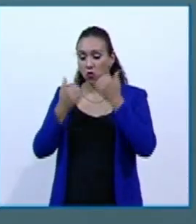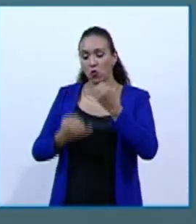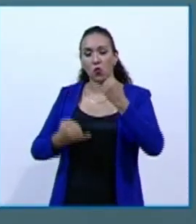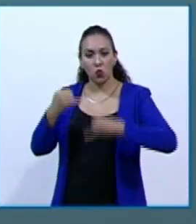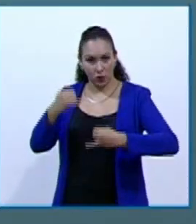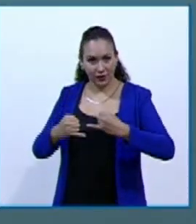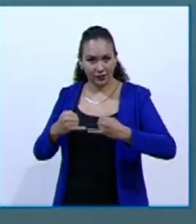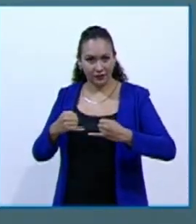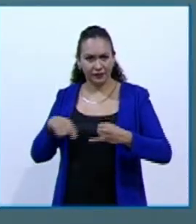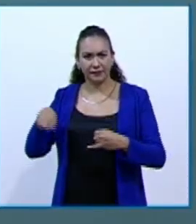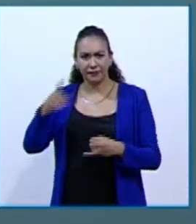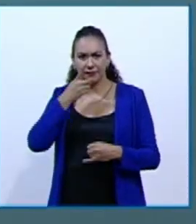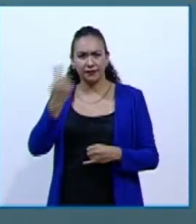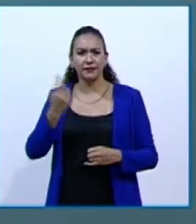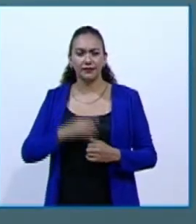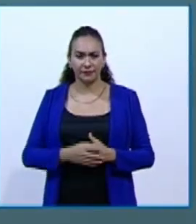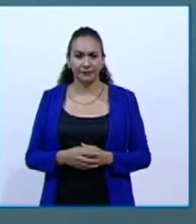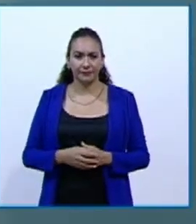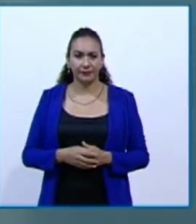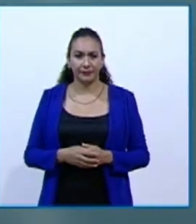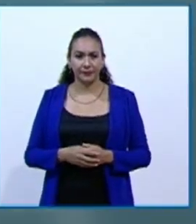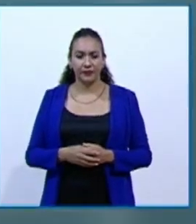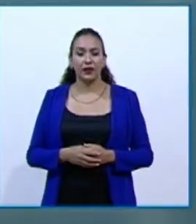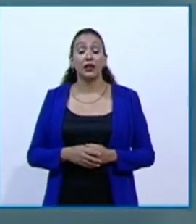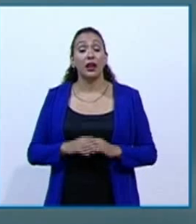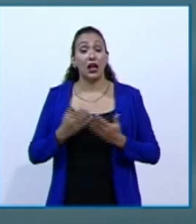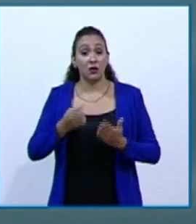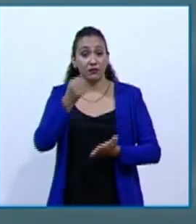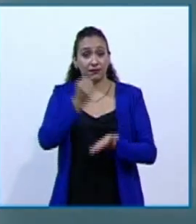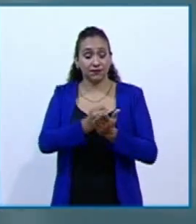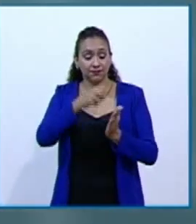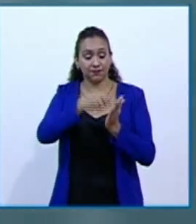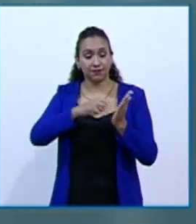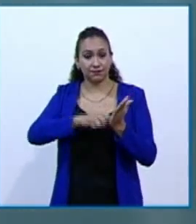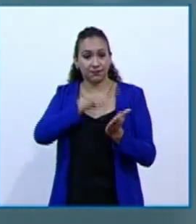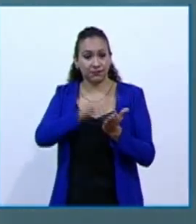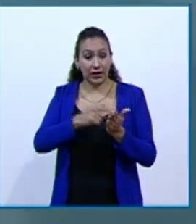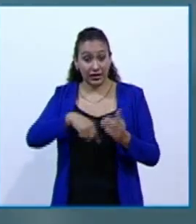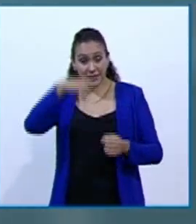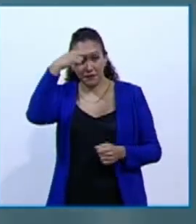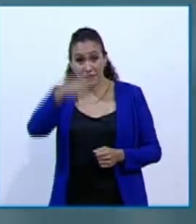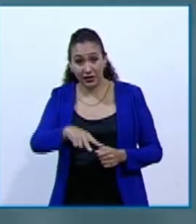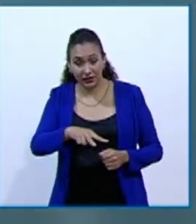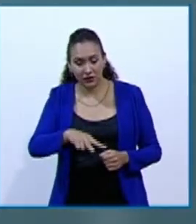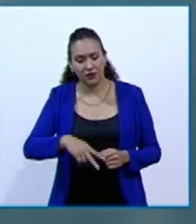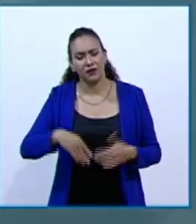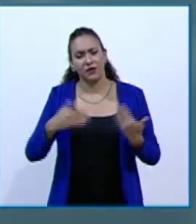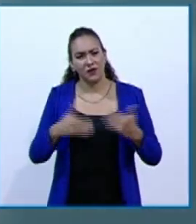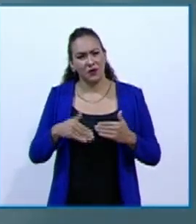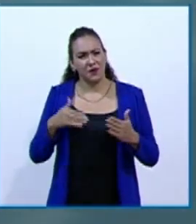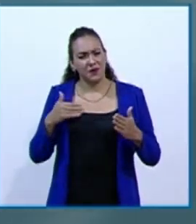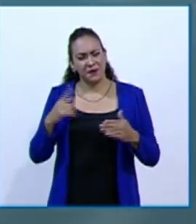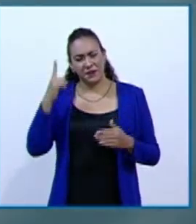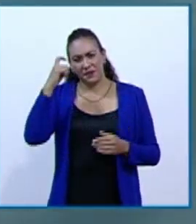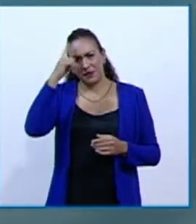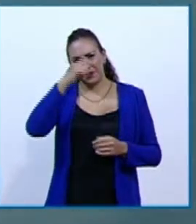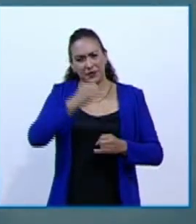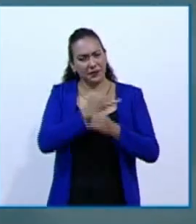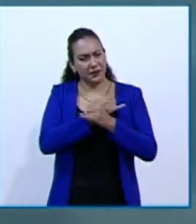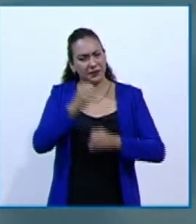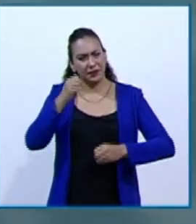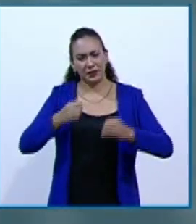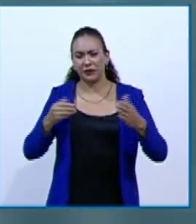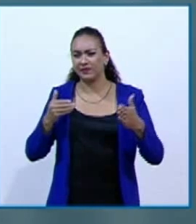Justicia y Democracia del Perú señaló que la aprobación de la reforma judicial en México constituye una afectación a la independencia